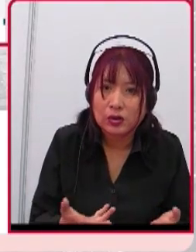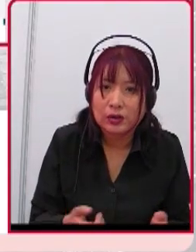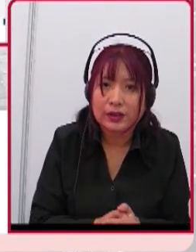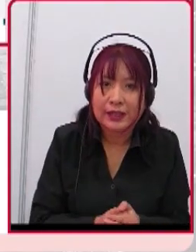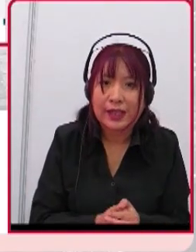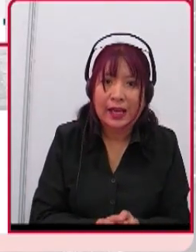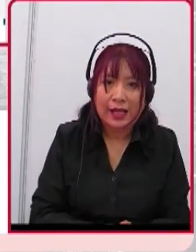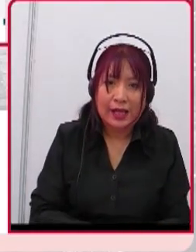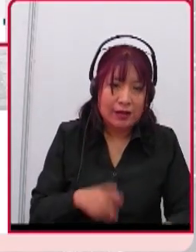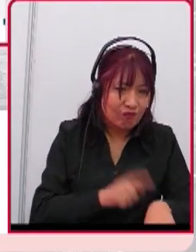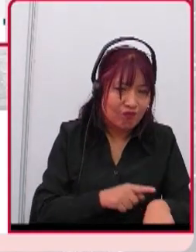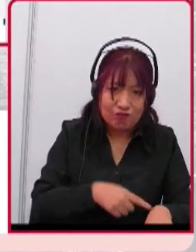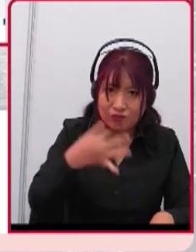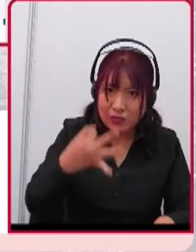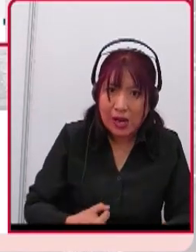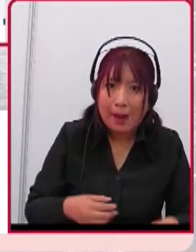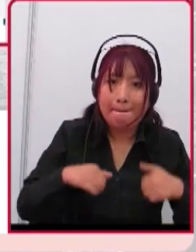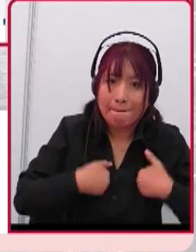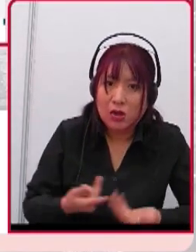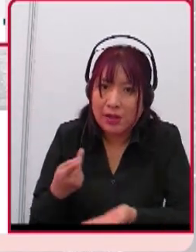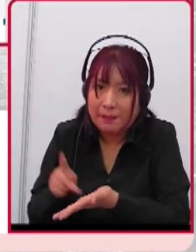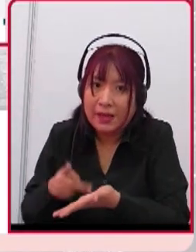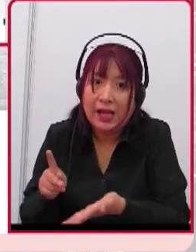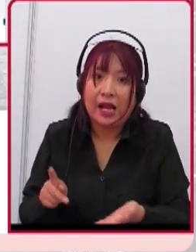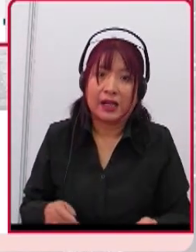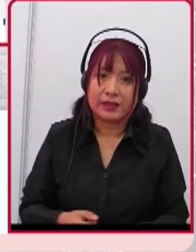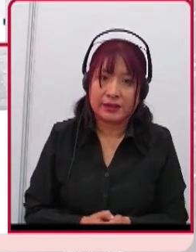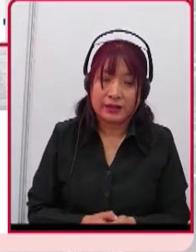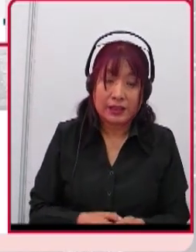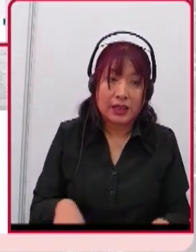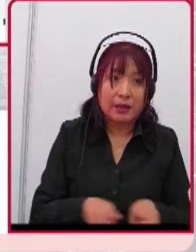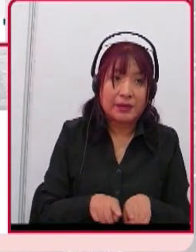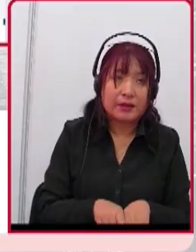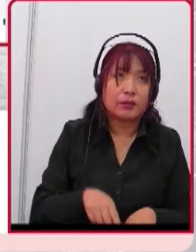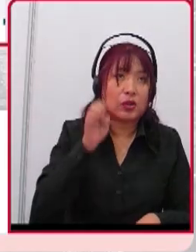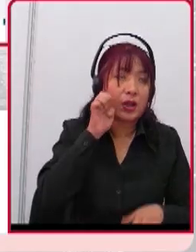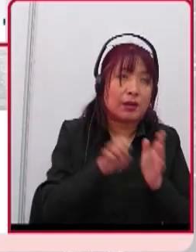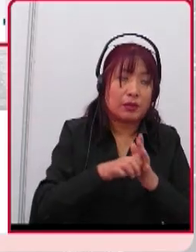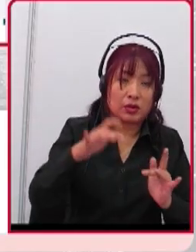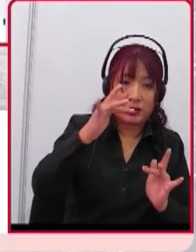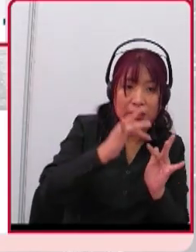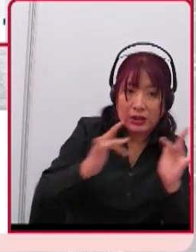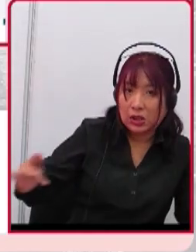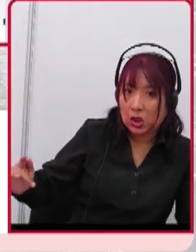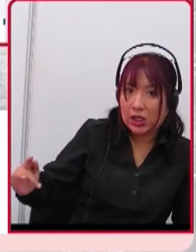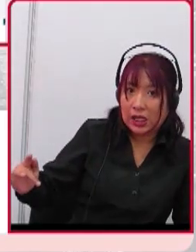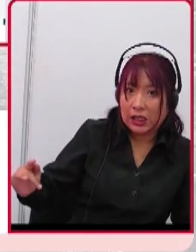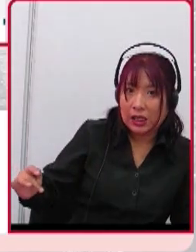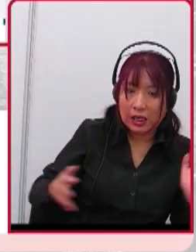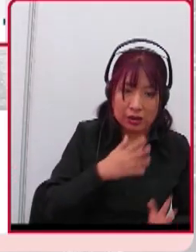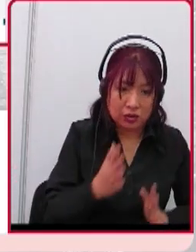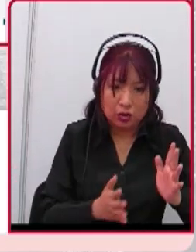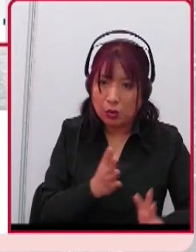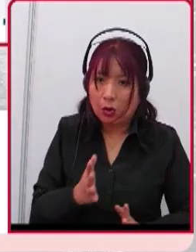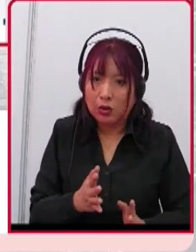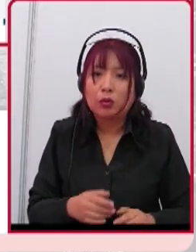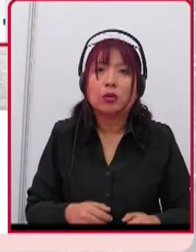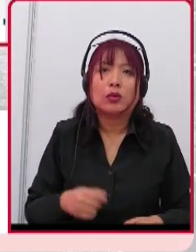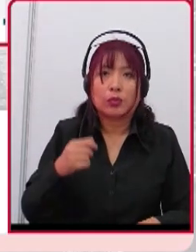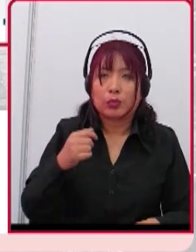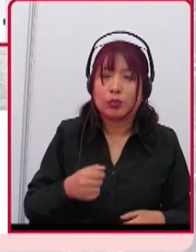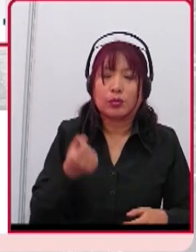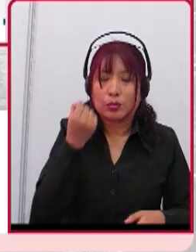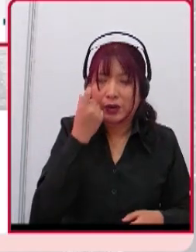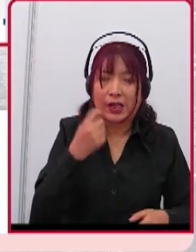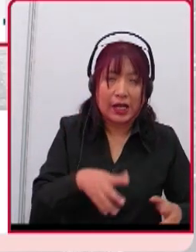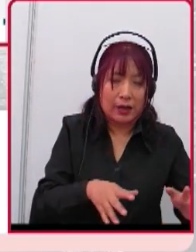enfrentar a situaciones de pérdidas de carga, sino también la pérdida de señal y también exclusivamente a terminar su tarea dentro de